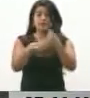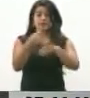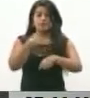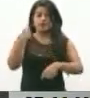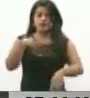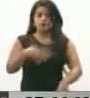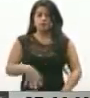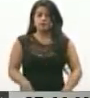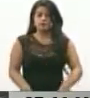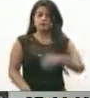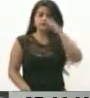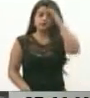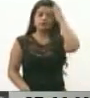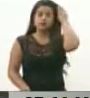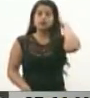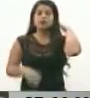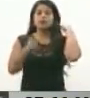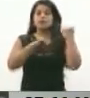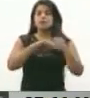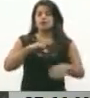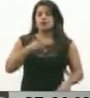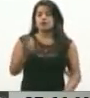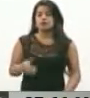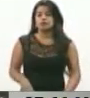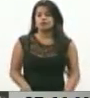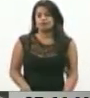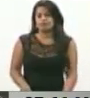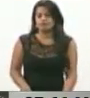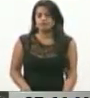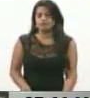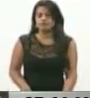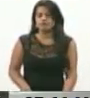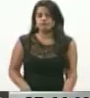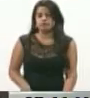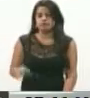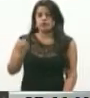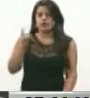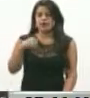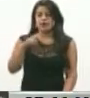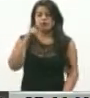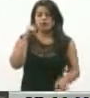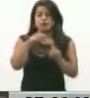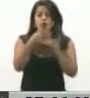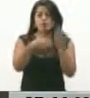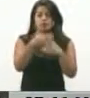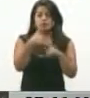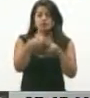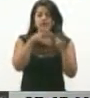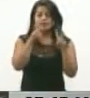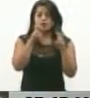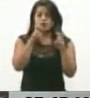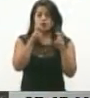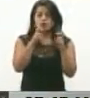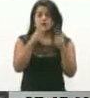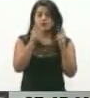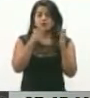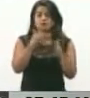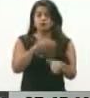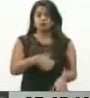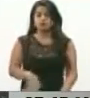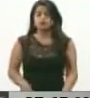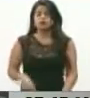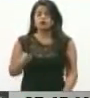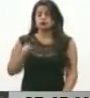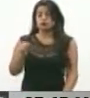caro. Una comercialización privada. Claro. Es que obedecen ellos a los factores de comercialización y el neoliberalismo, ¿no? Por supuesto que sí. Y no